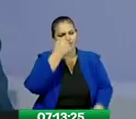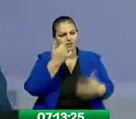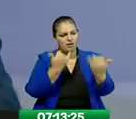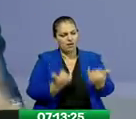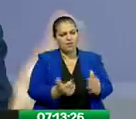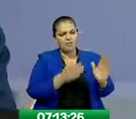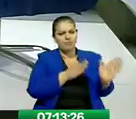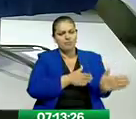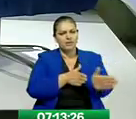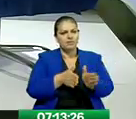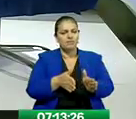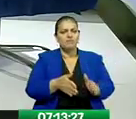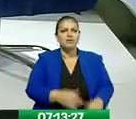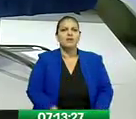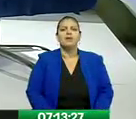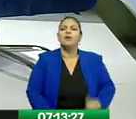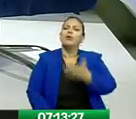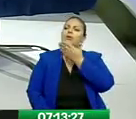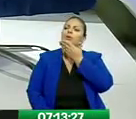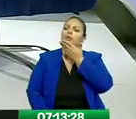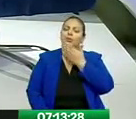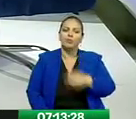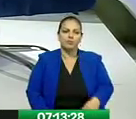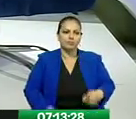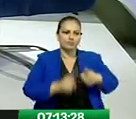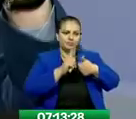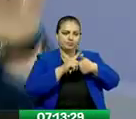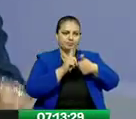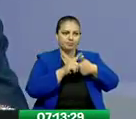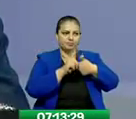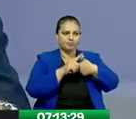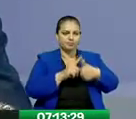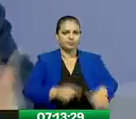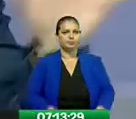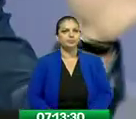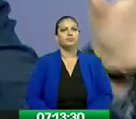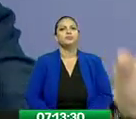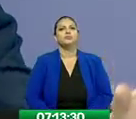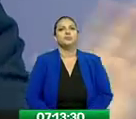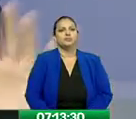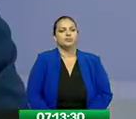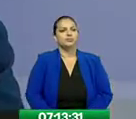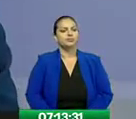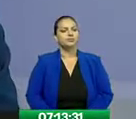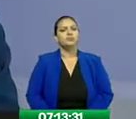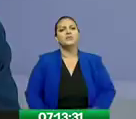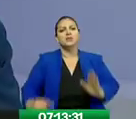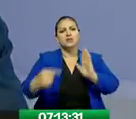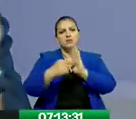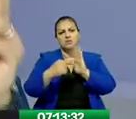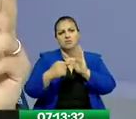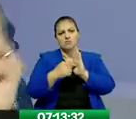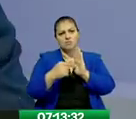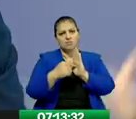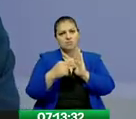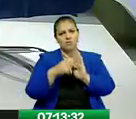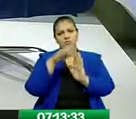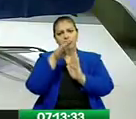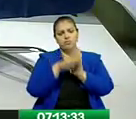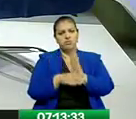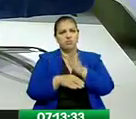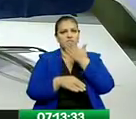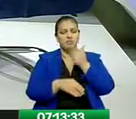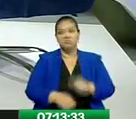venido repitiendo en varias ocasiones. Por ejemplo, número uno, reducir la carga tributaria, que no lo estamos viendo en este proyecto de ley. Por el contrario, se van a